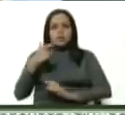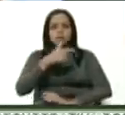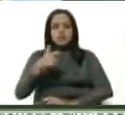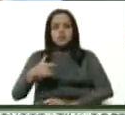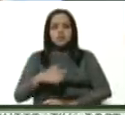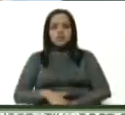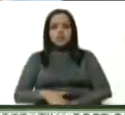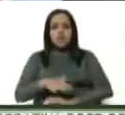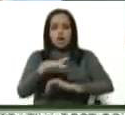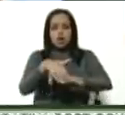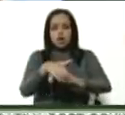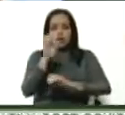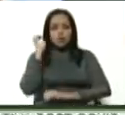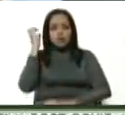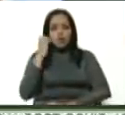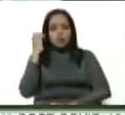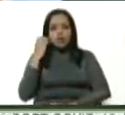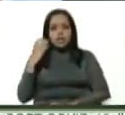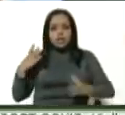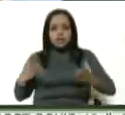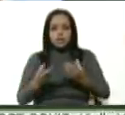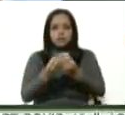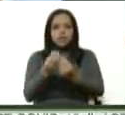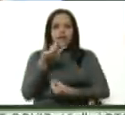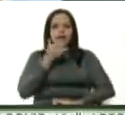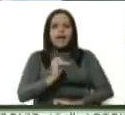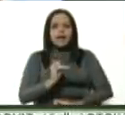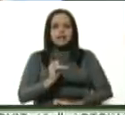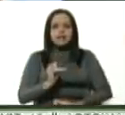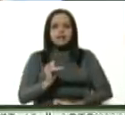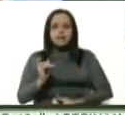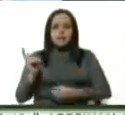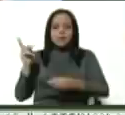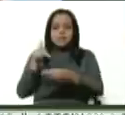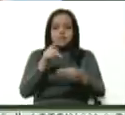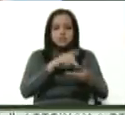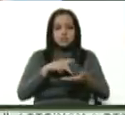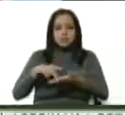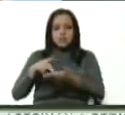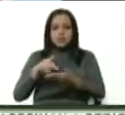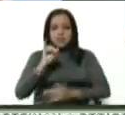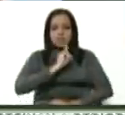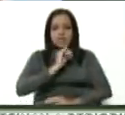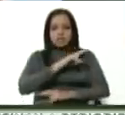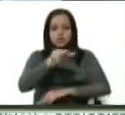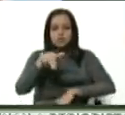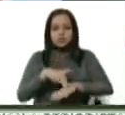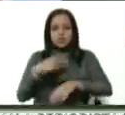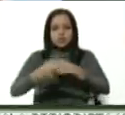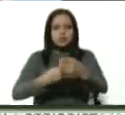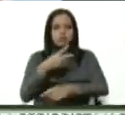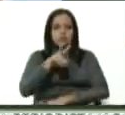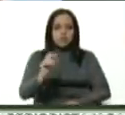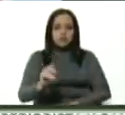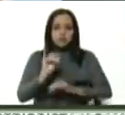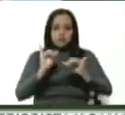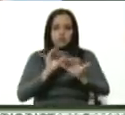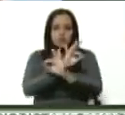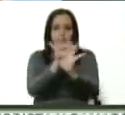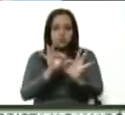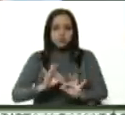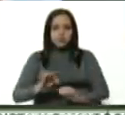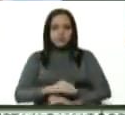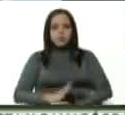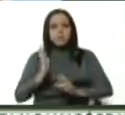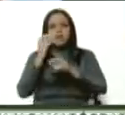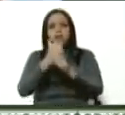nos acompañan y que han pasado también a nutrir nuestra identidad nacional, sobre todo en el siglo XX, de manera que